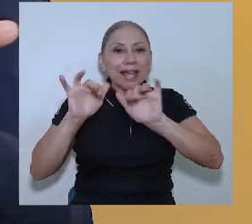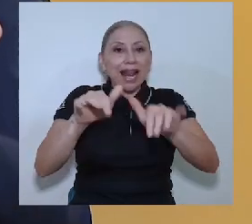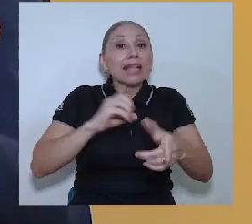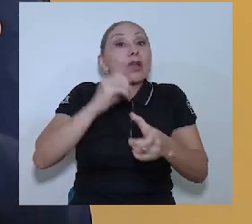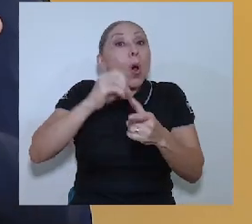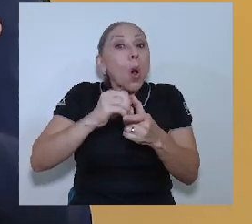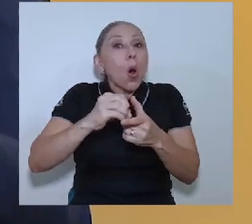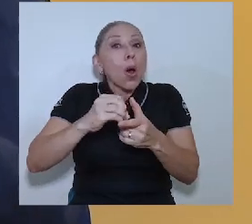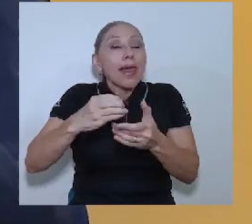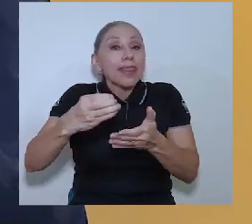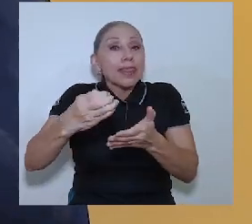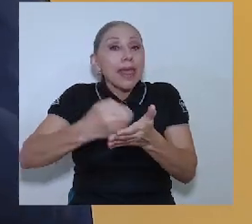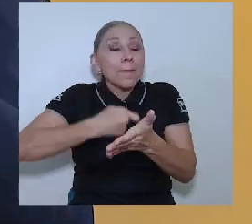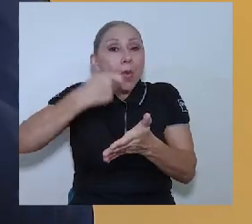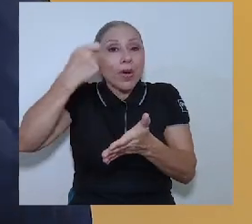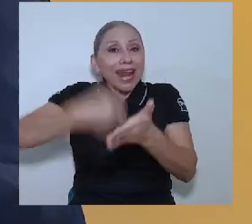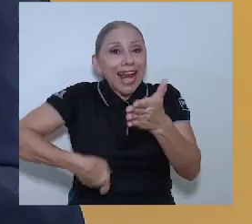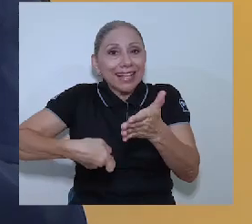poner aranceles,